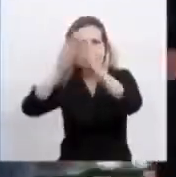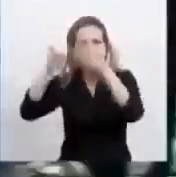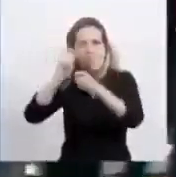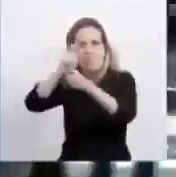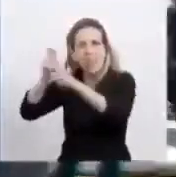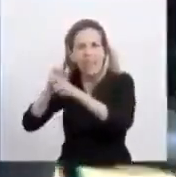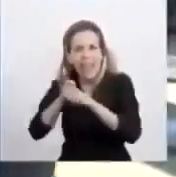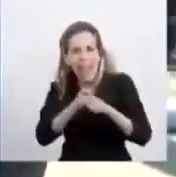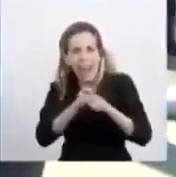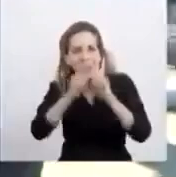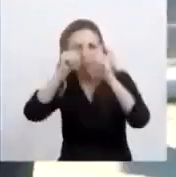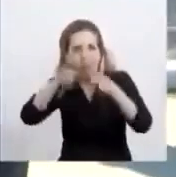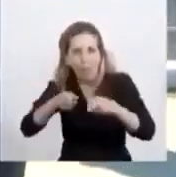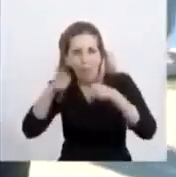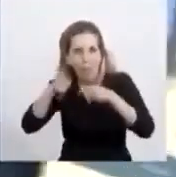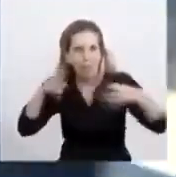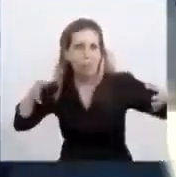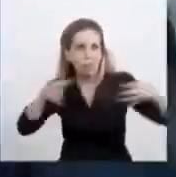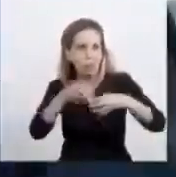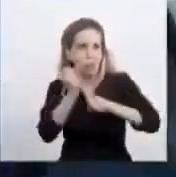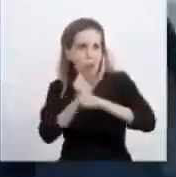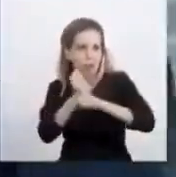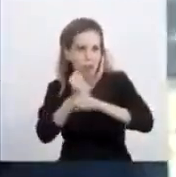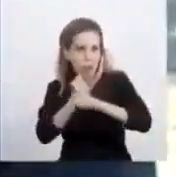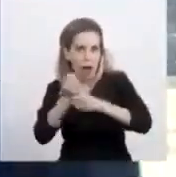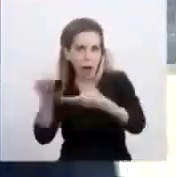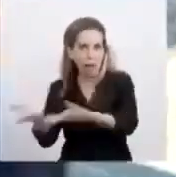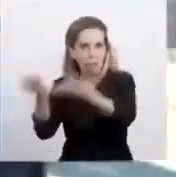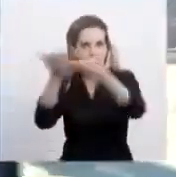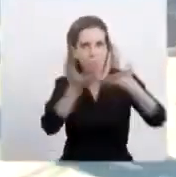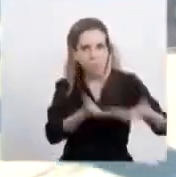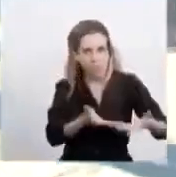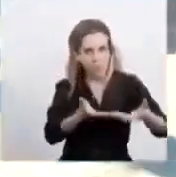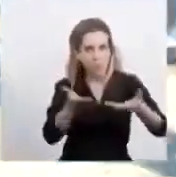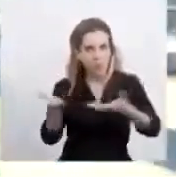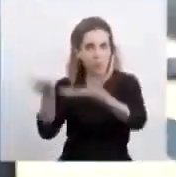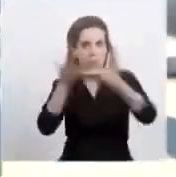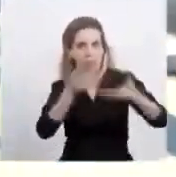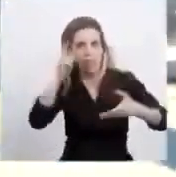encuentran en este momento con Evo Morales Saima y